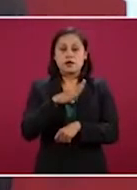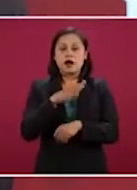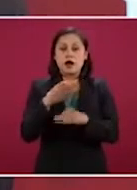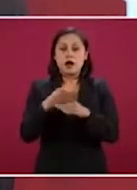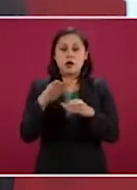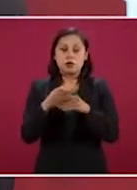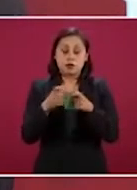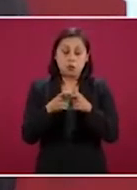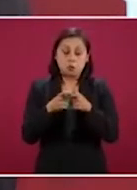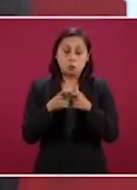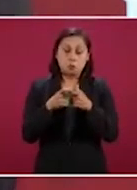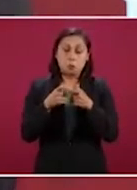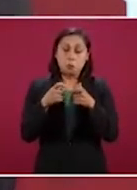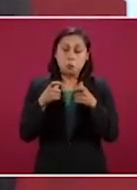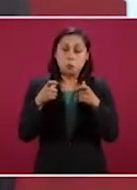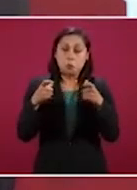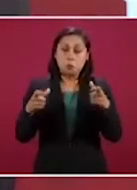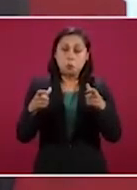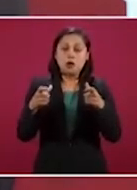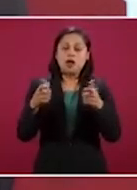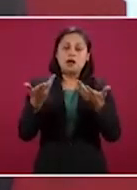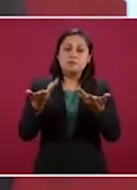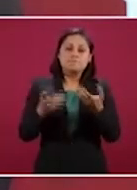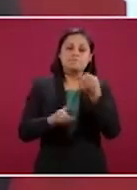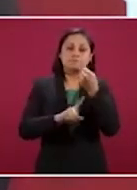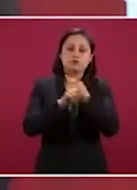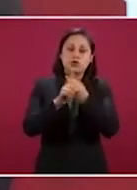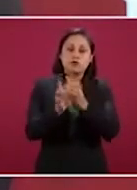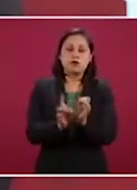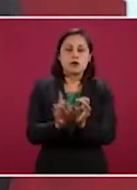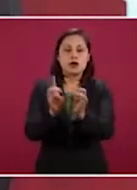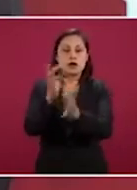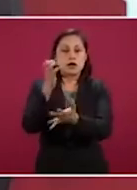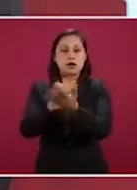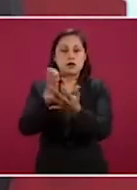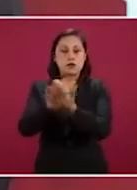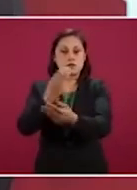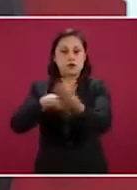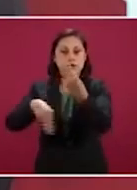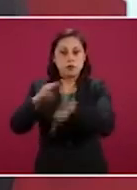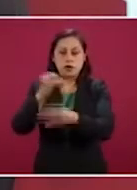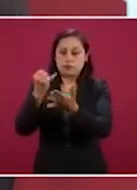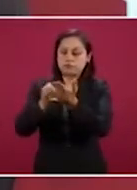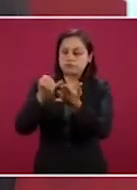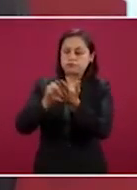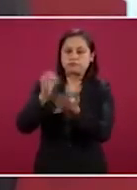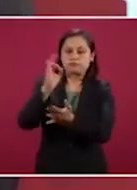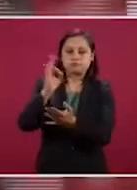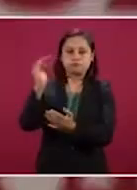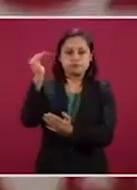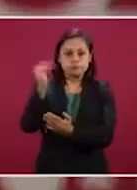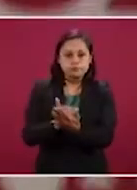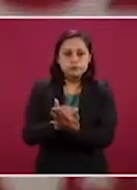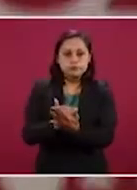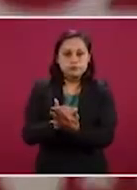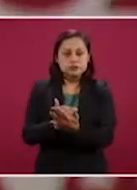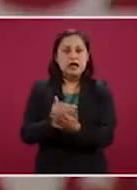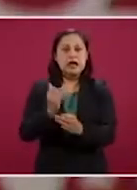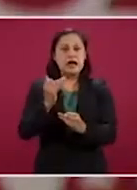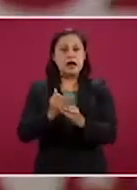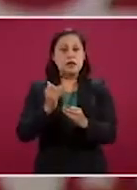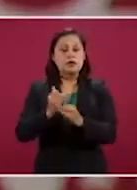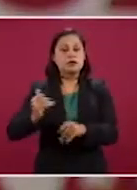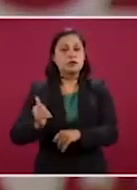donde la desaceleración económica mundial y las bajas tasas de interés hacen que seamos uno de los pocos